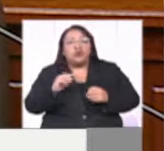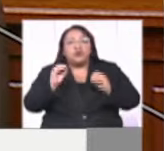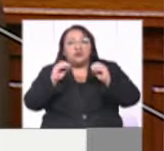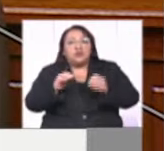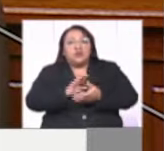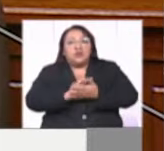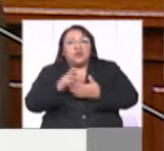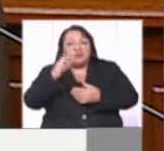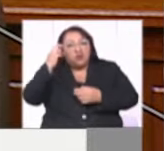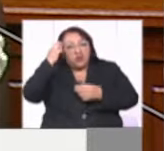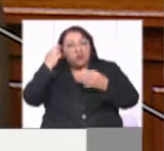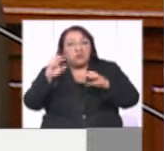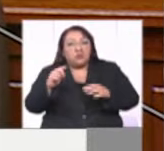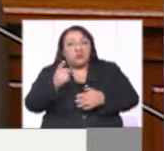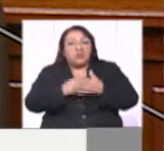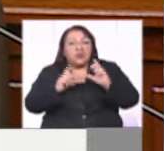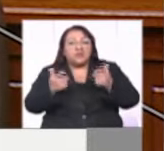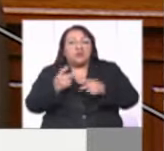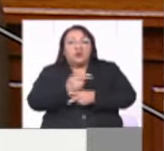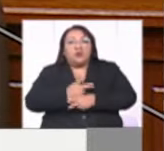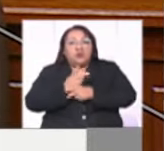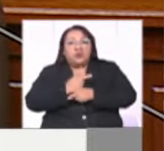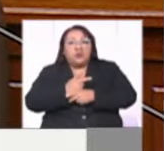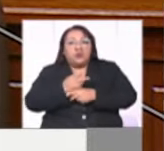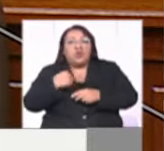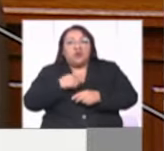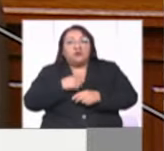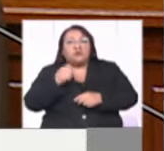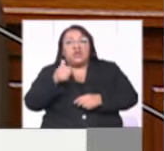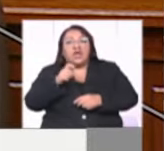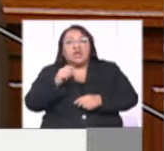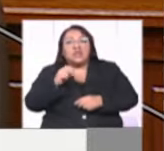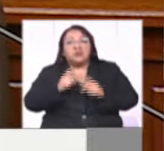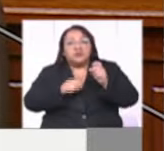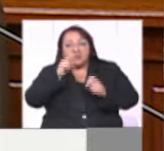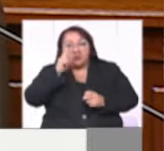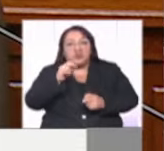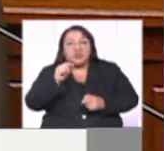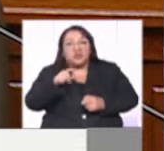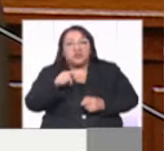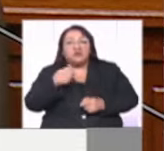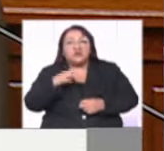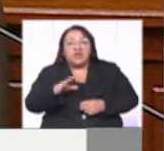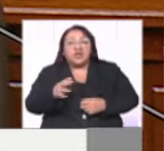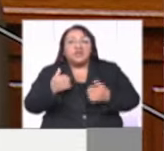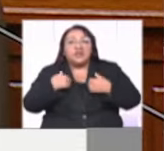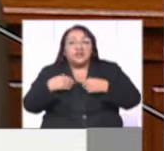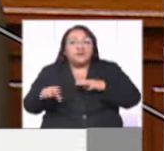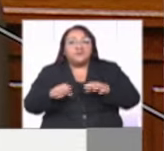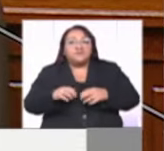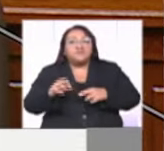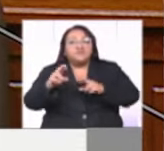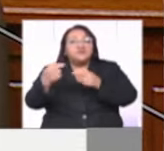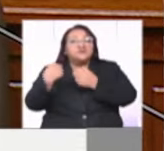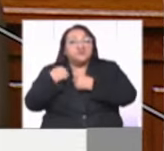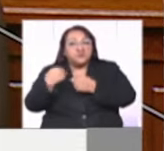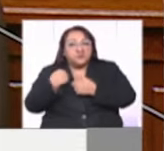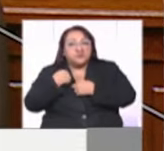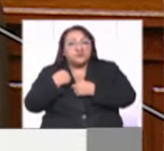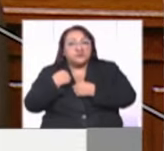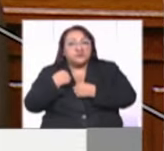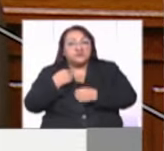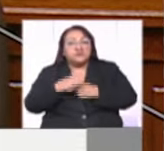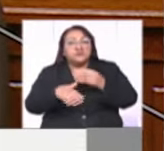aplicado políticas públicas para salvaguardar a nuestros artistas peruanos y eso se tiene que generar responsabilidad